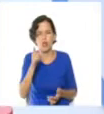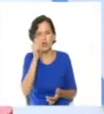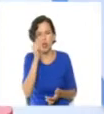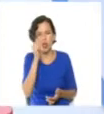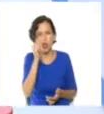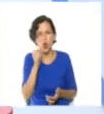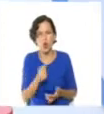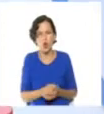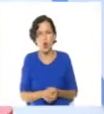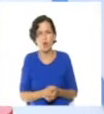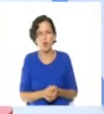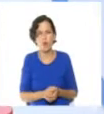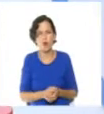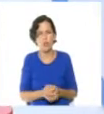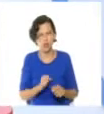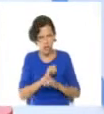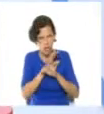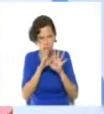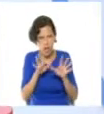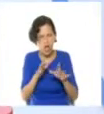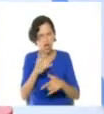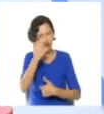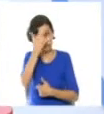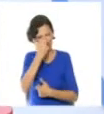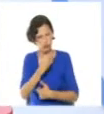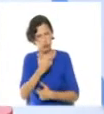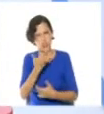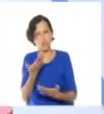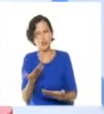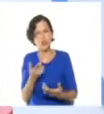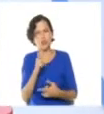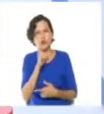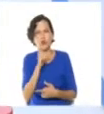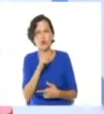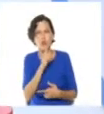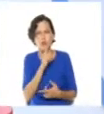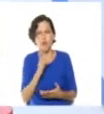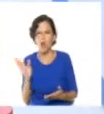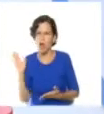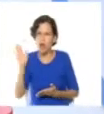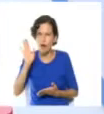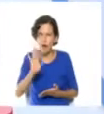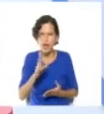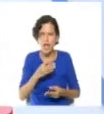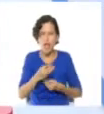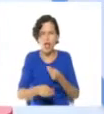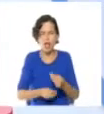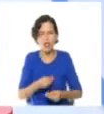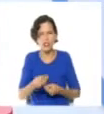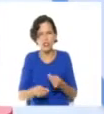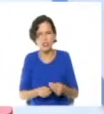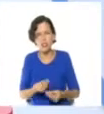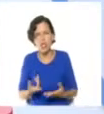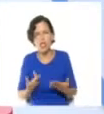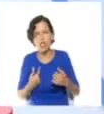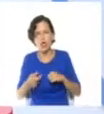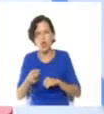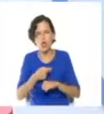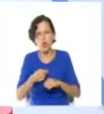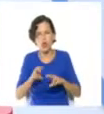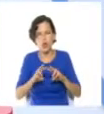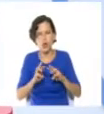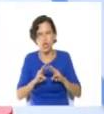hombres honestos y sencillos y éticos son los llamados a formar las democracias en el